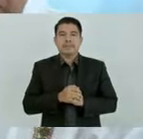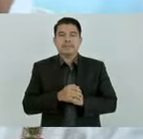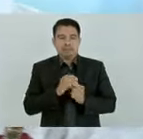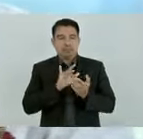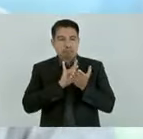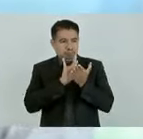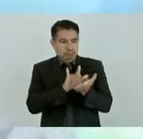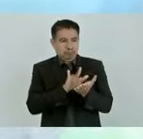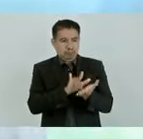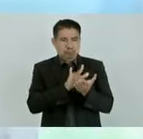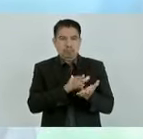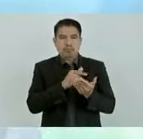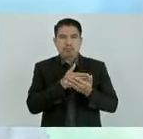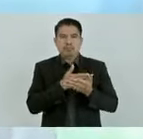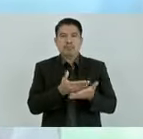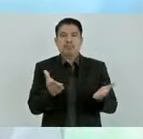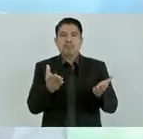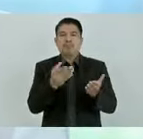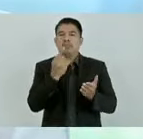apoyos a